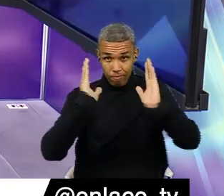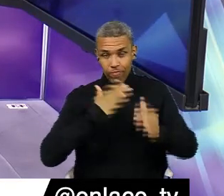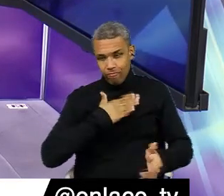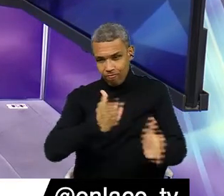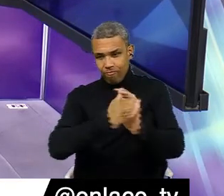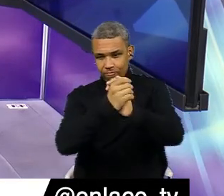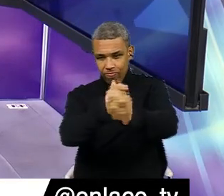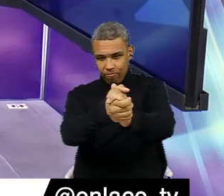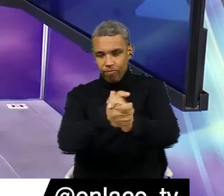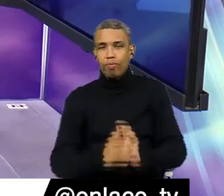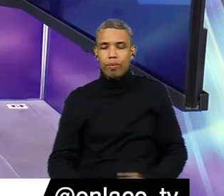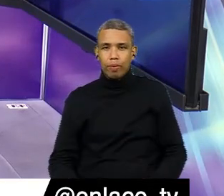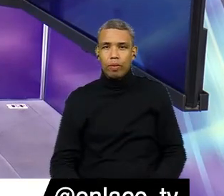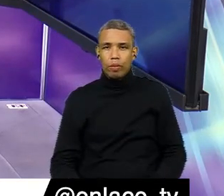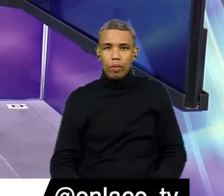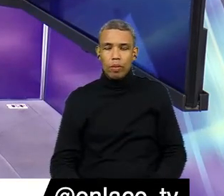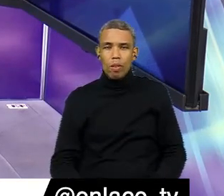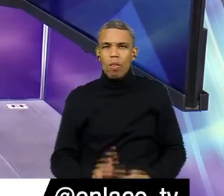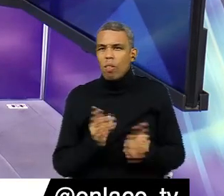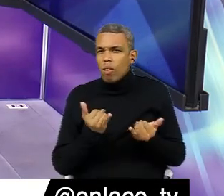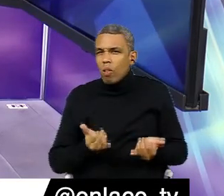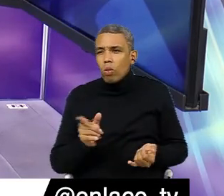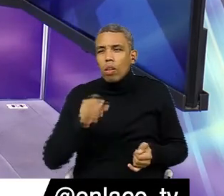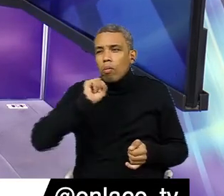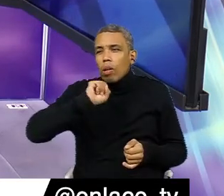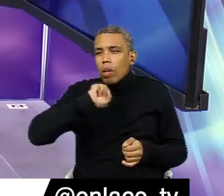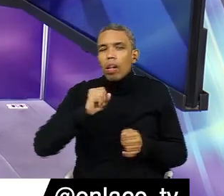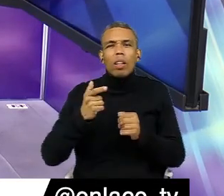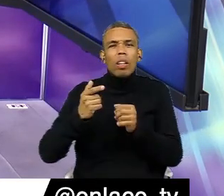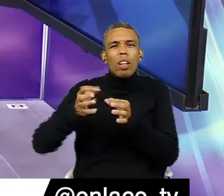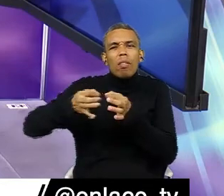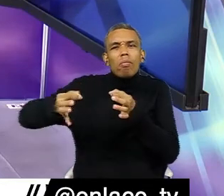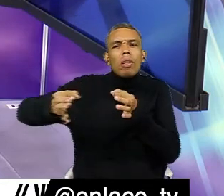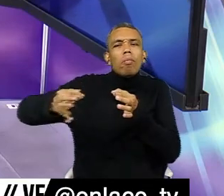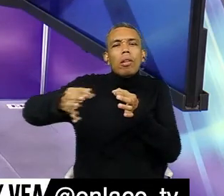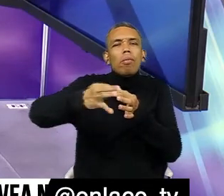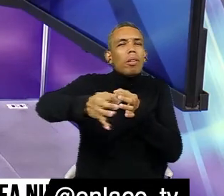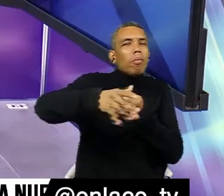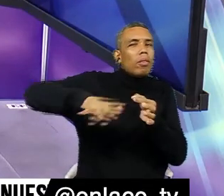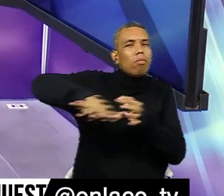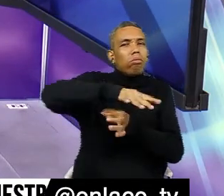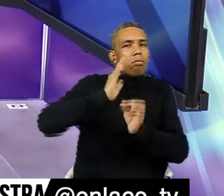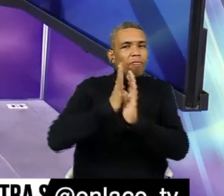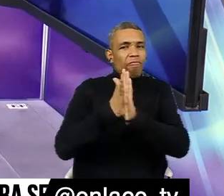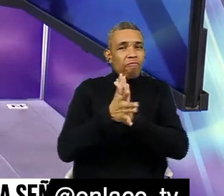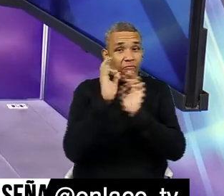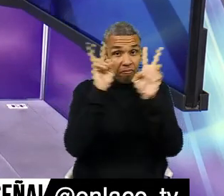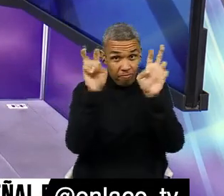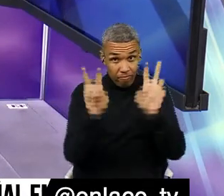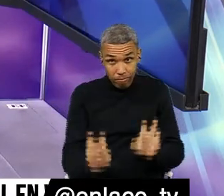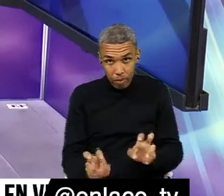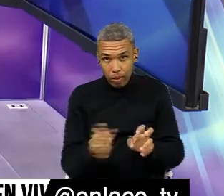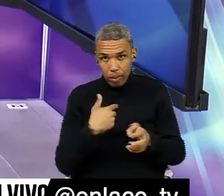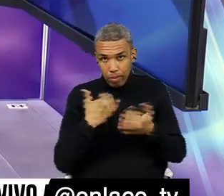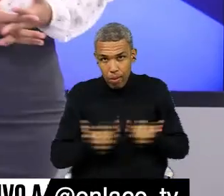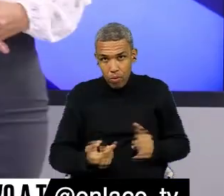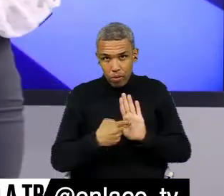www.enlacetelevisión.com para conocer el acontecer de Barranca Bermeja y la región del Magdalena Medio. A continuación, conozcamos cuáles son nuestros